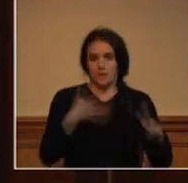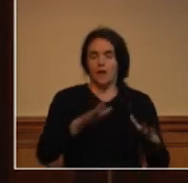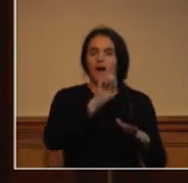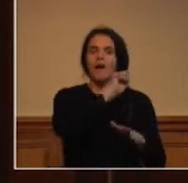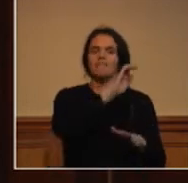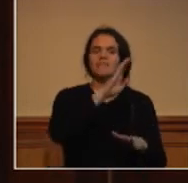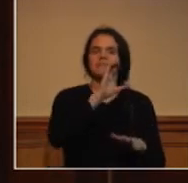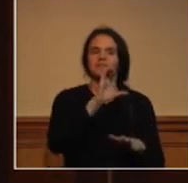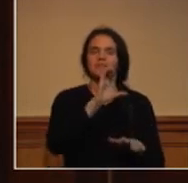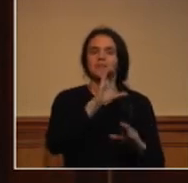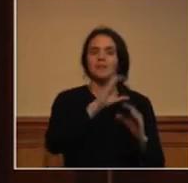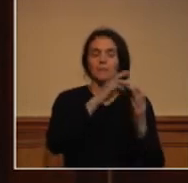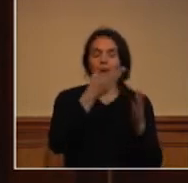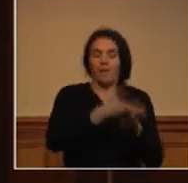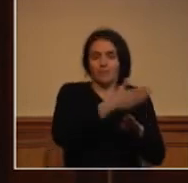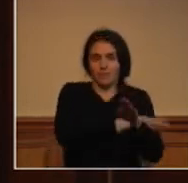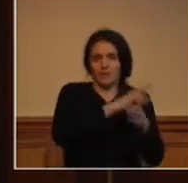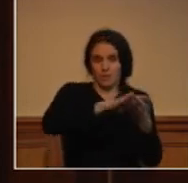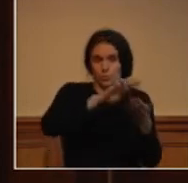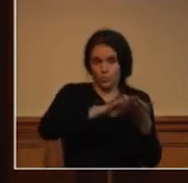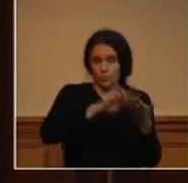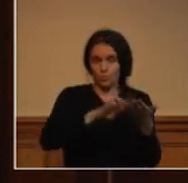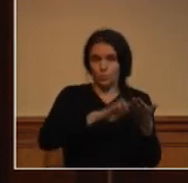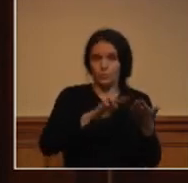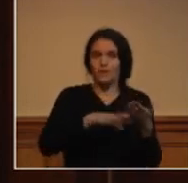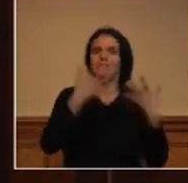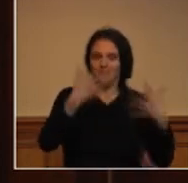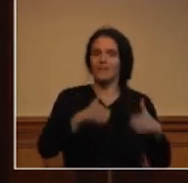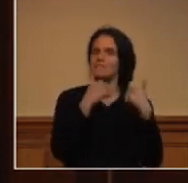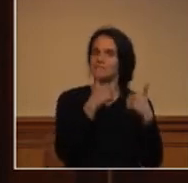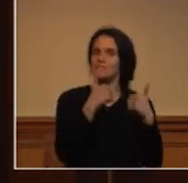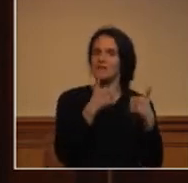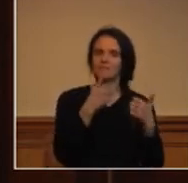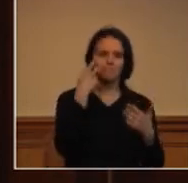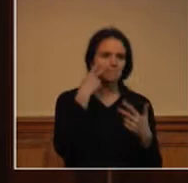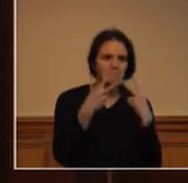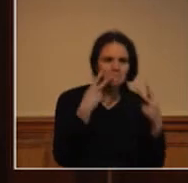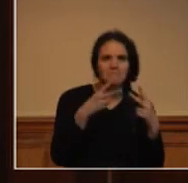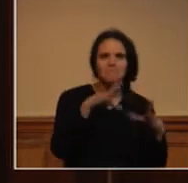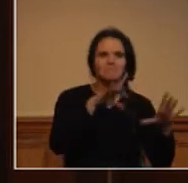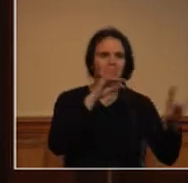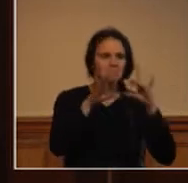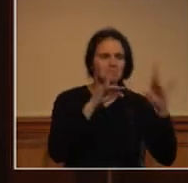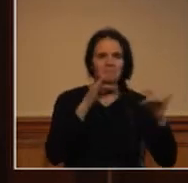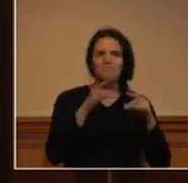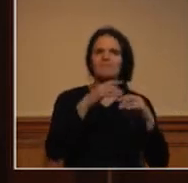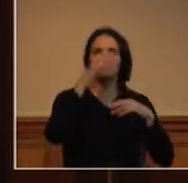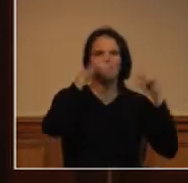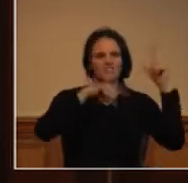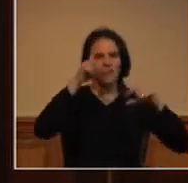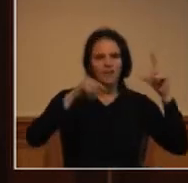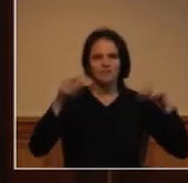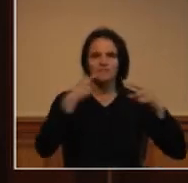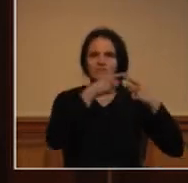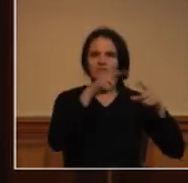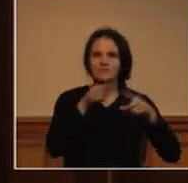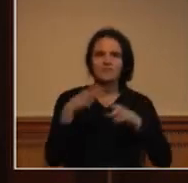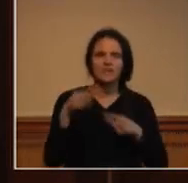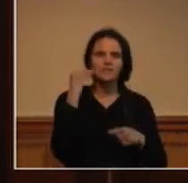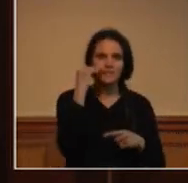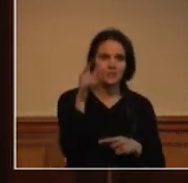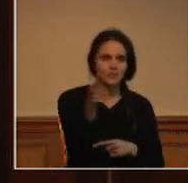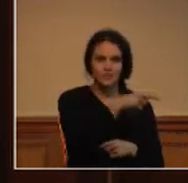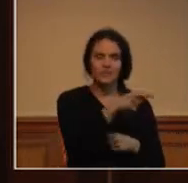ABCDETI prelector, que ahora sí funcionó y que ahora sí nos dejó ver la anhelada varianza que nosotros estábamos